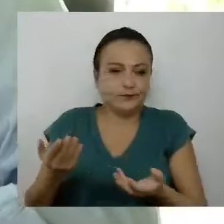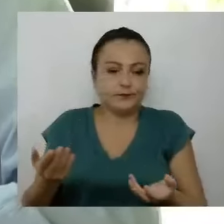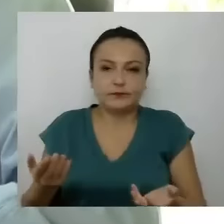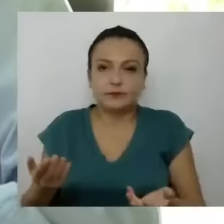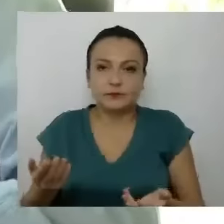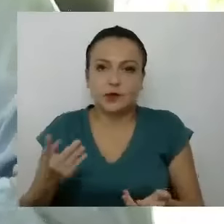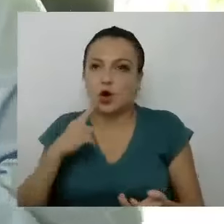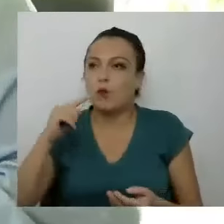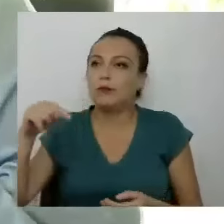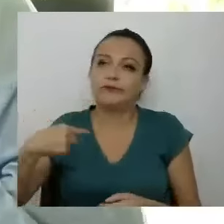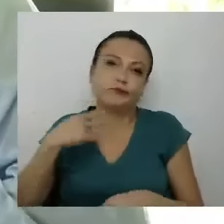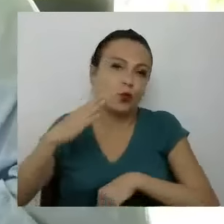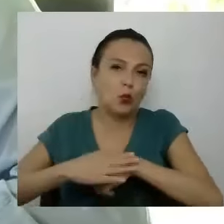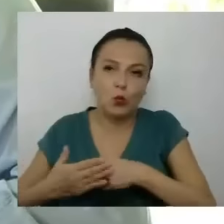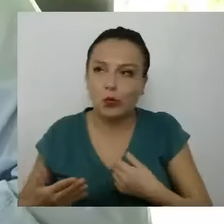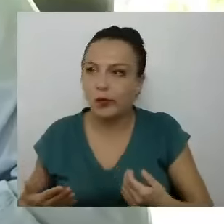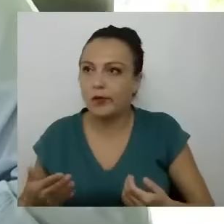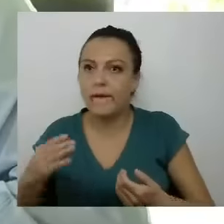acusaciones,